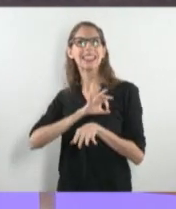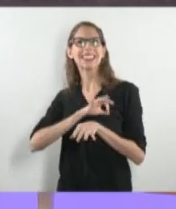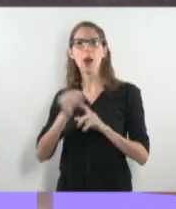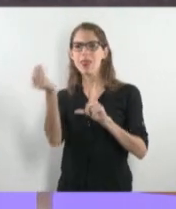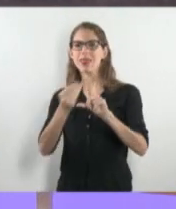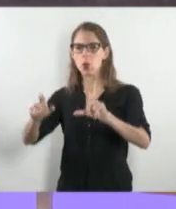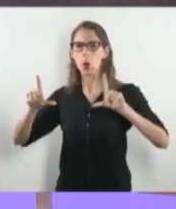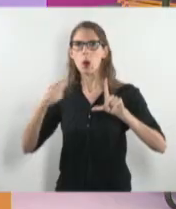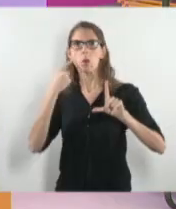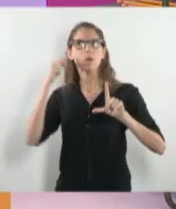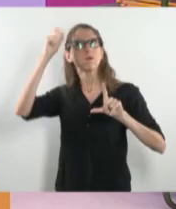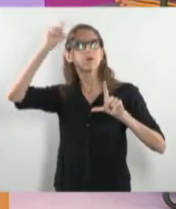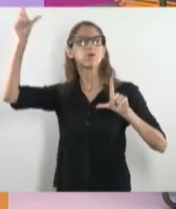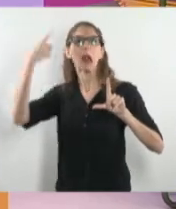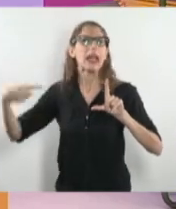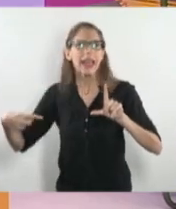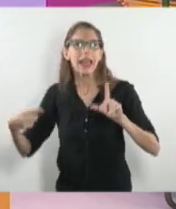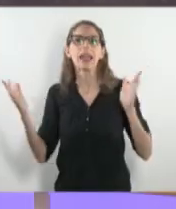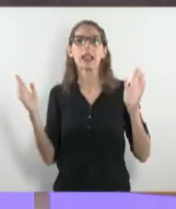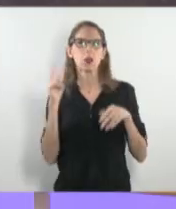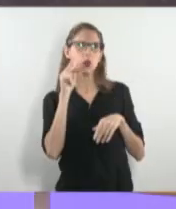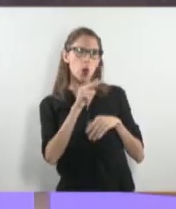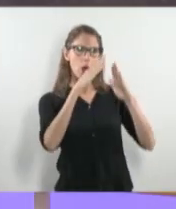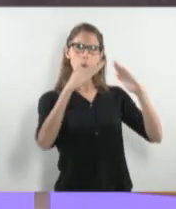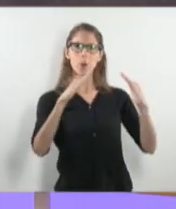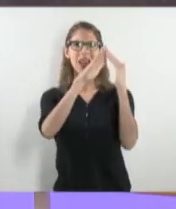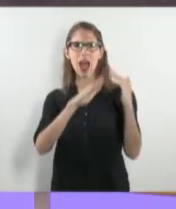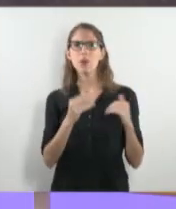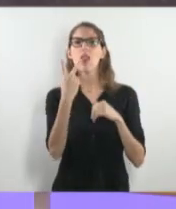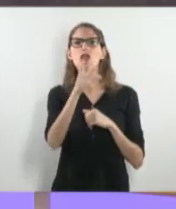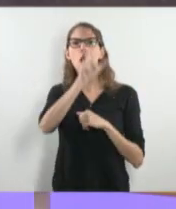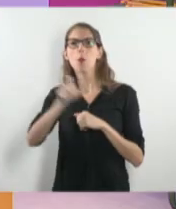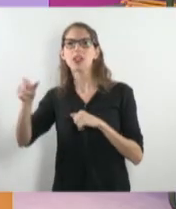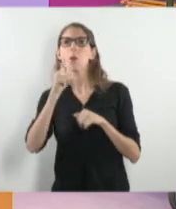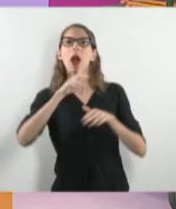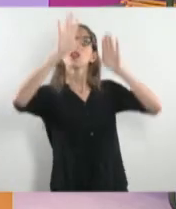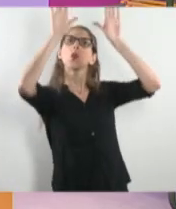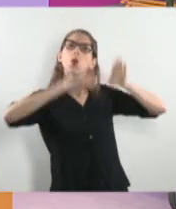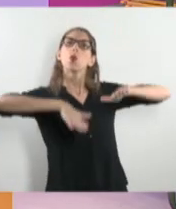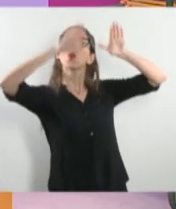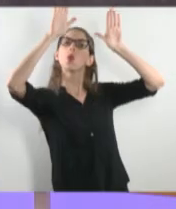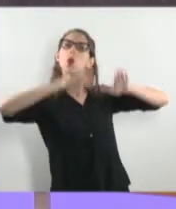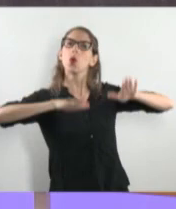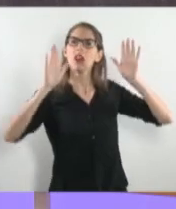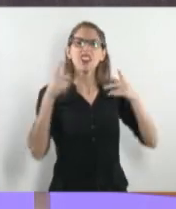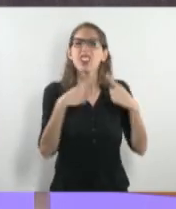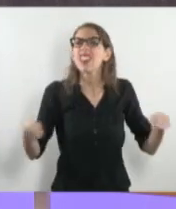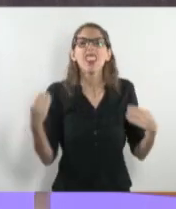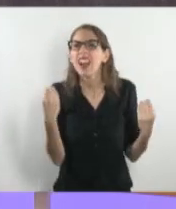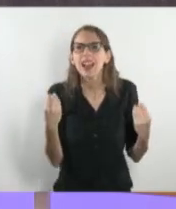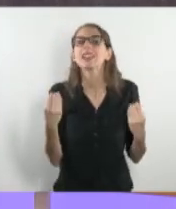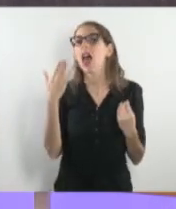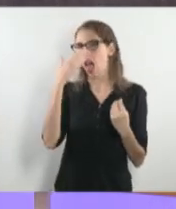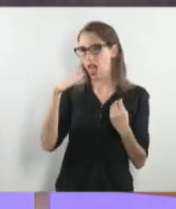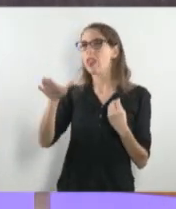Una pirámide y... Todo lo que digas. Y dos personas como alabando esa... Va a jugar en tu contra. A ver, ¿de qué es? No, después te hago el